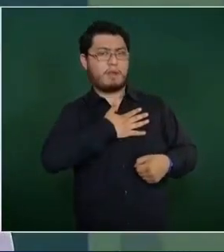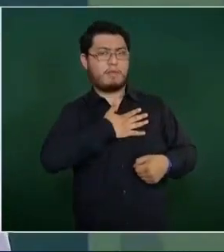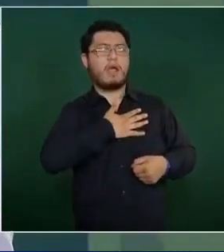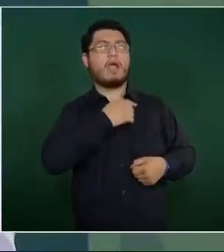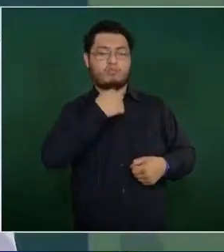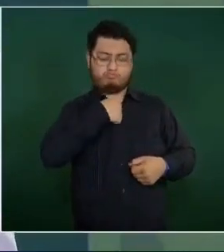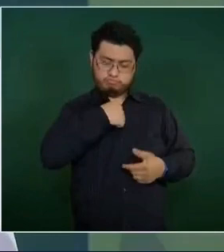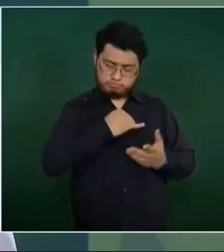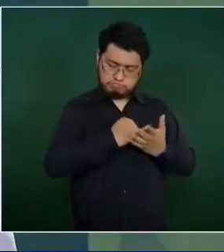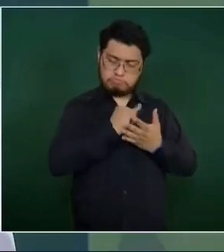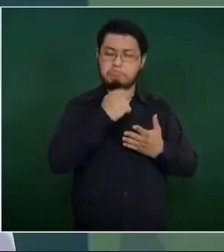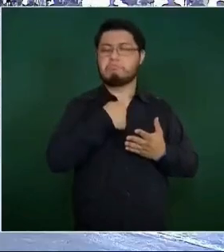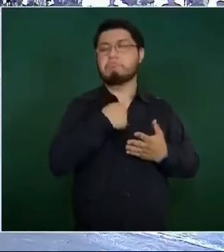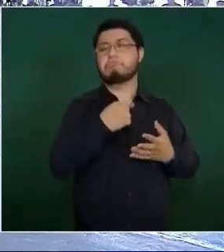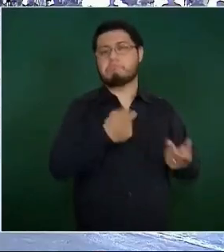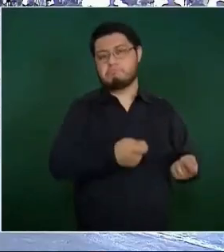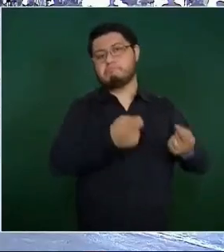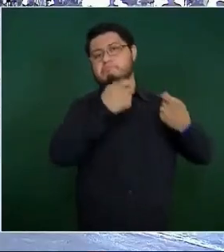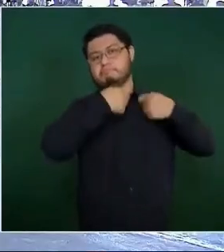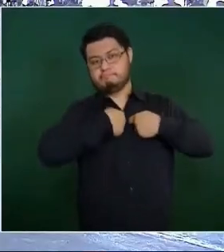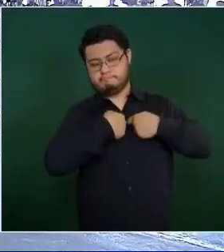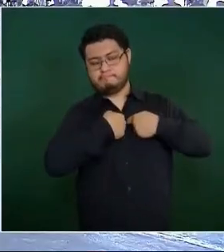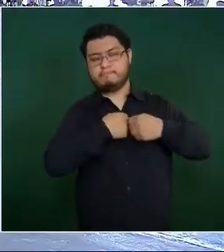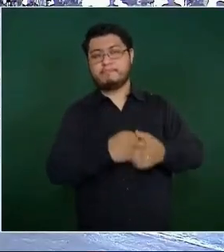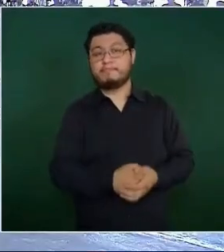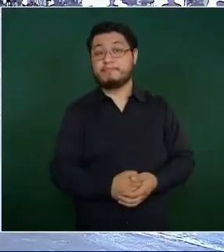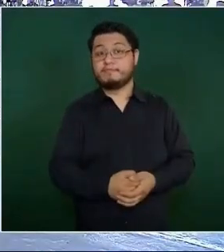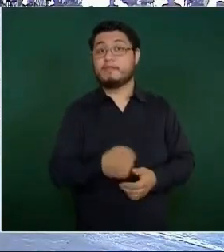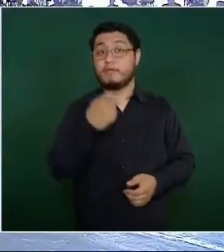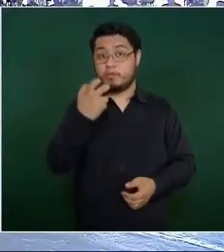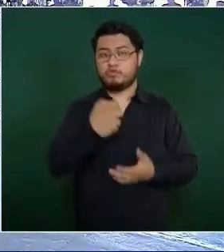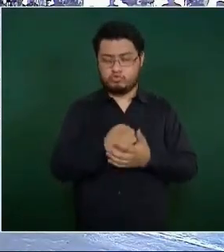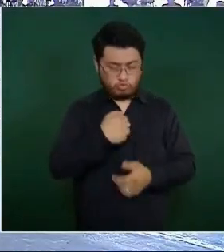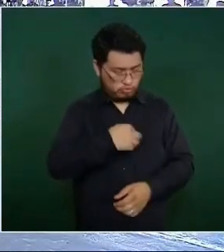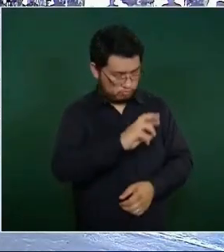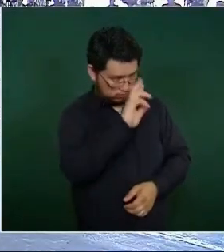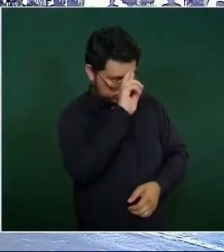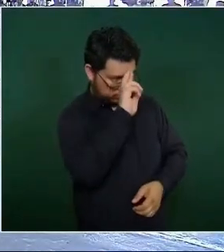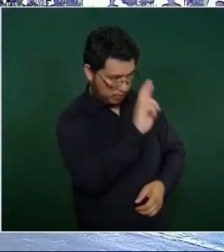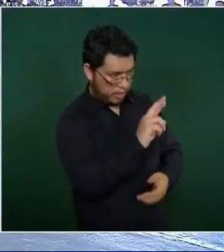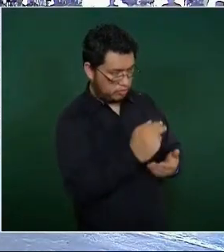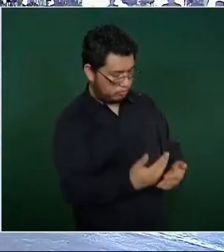Y por eso es al que respeto, al que me debo.